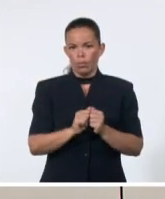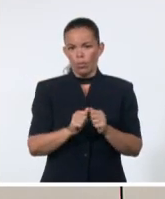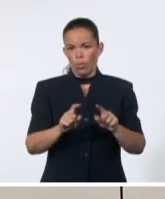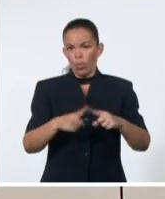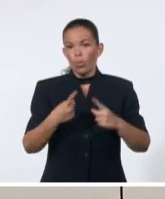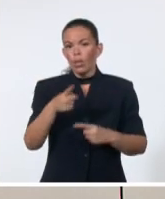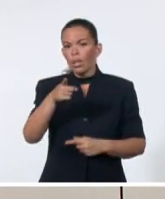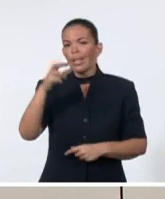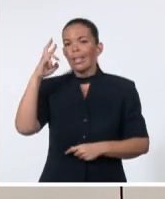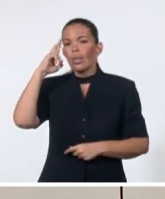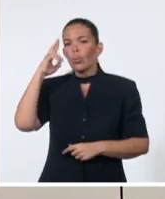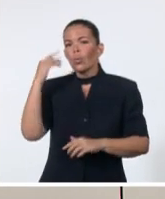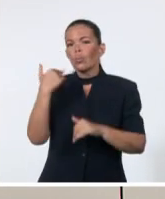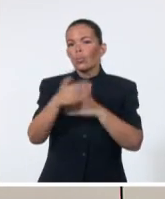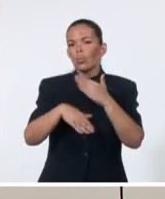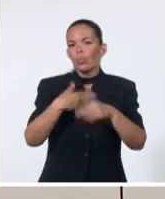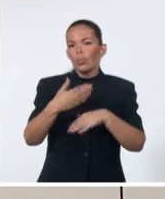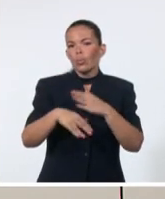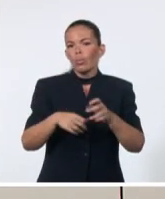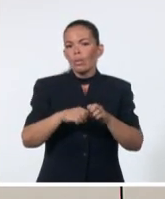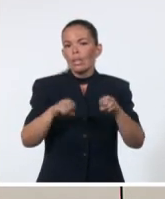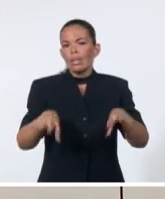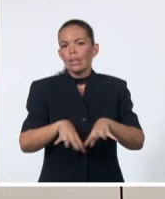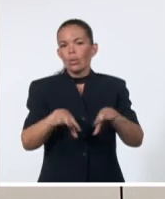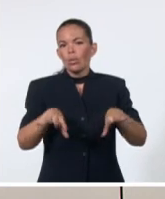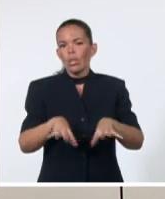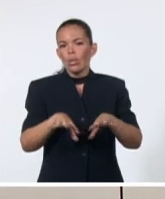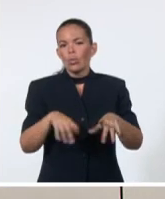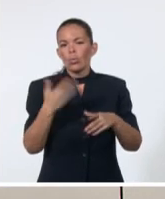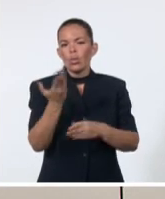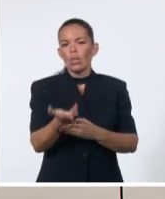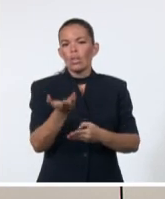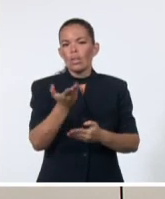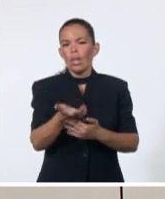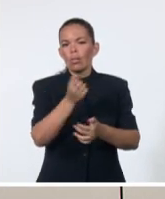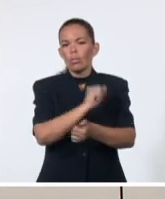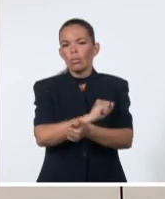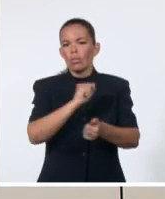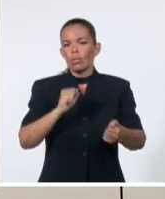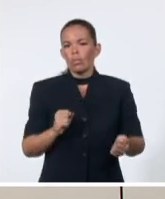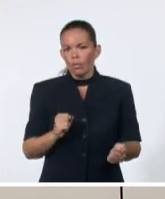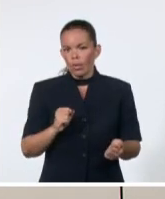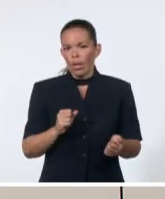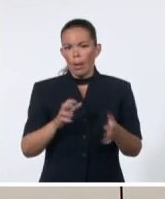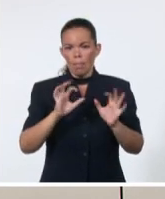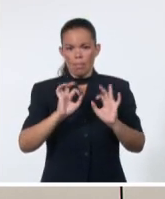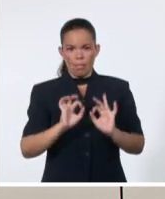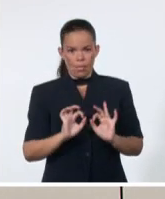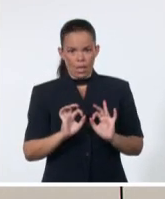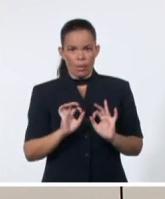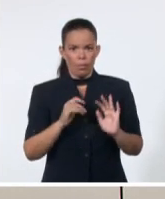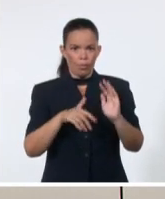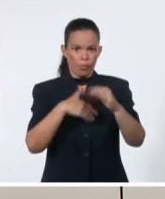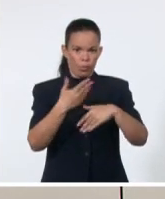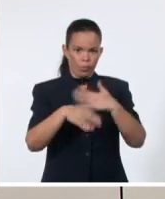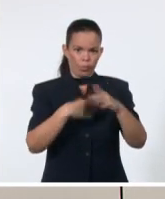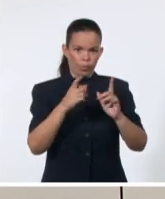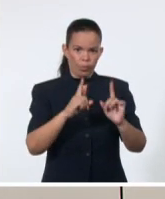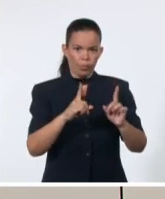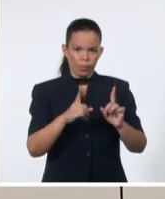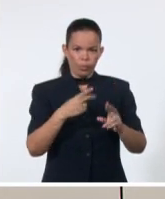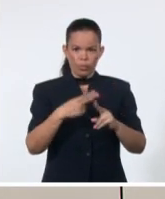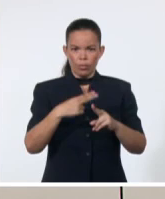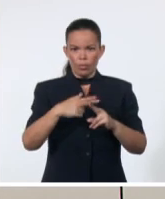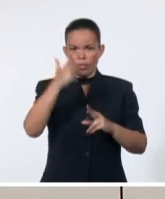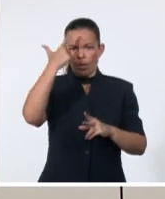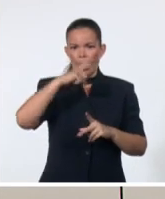de Caracas de que fuera excarcelado el diplomático venezolano Alex Saab, detenido ilegalmente y